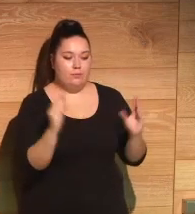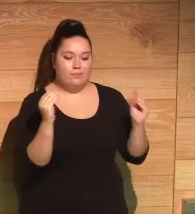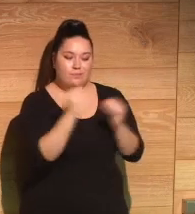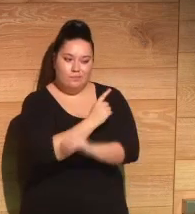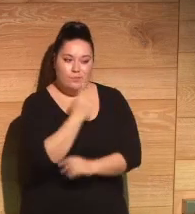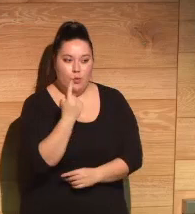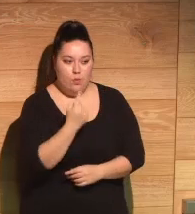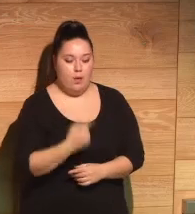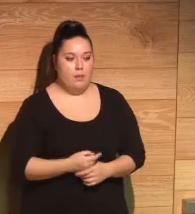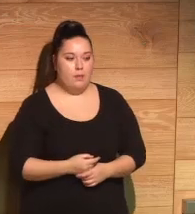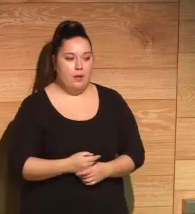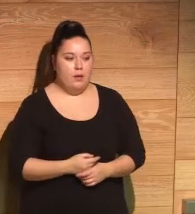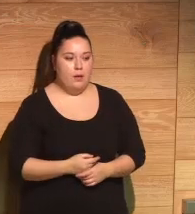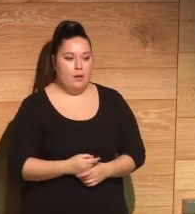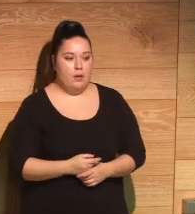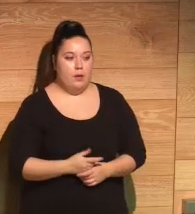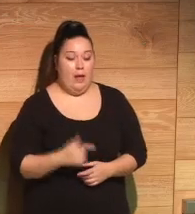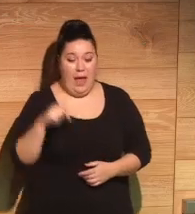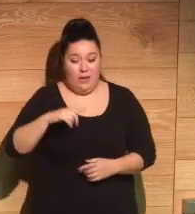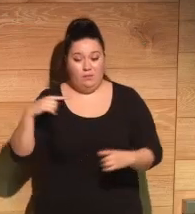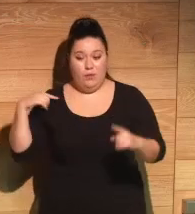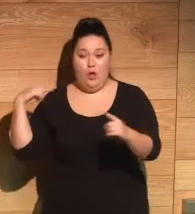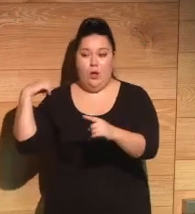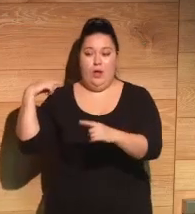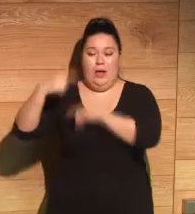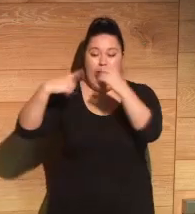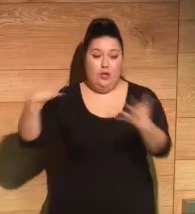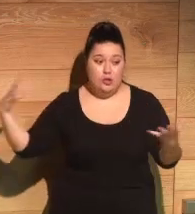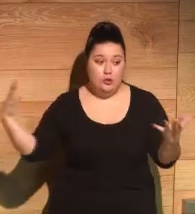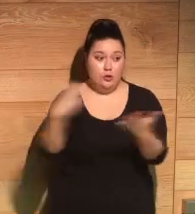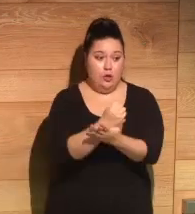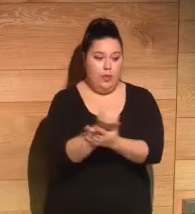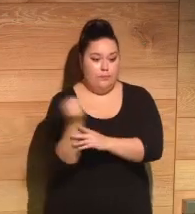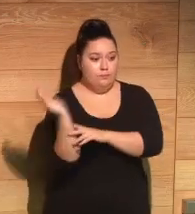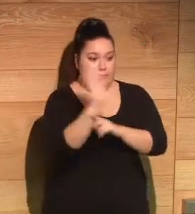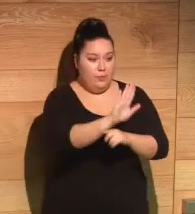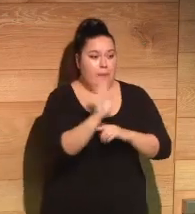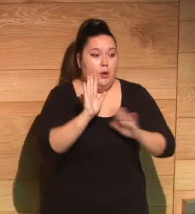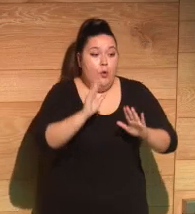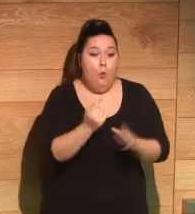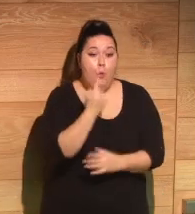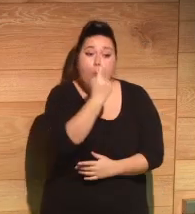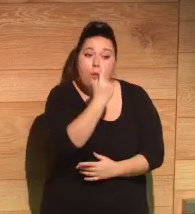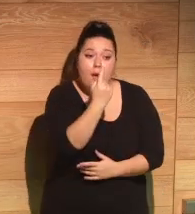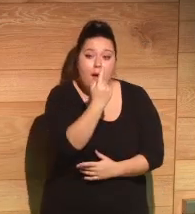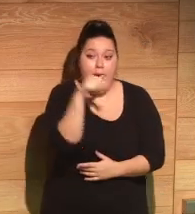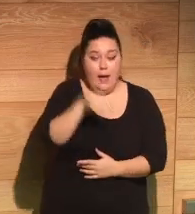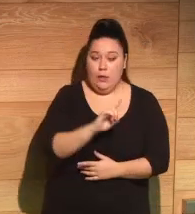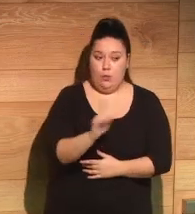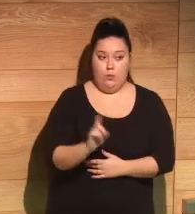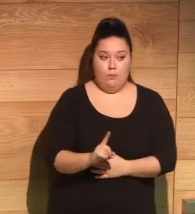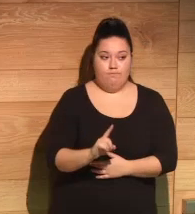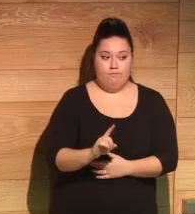que estén aquí representadas todas las generaciones, pero creo que hay una que no está y cuya ausencia es